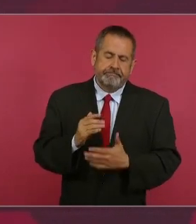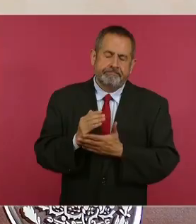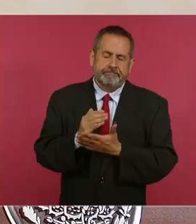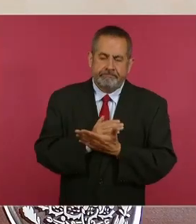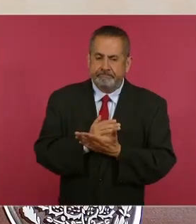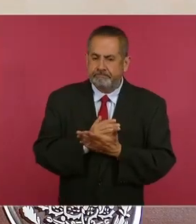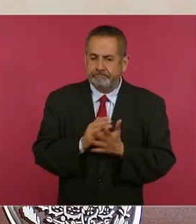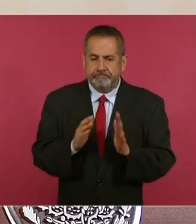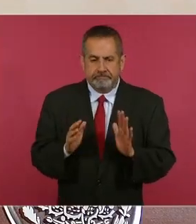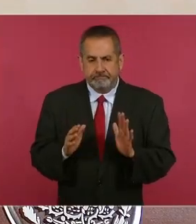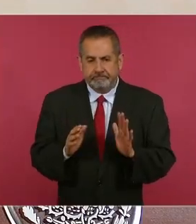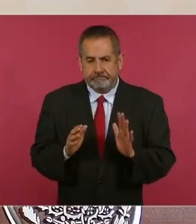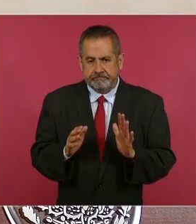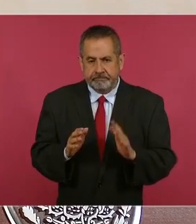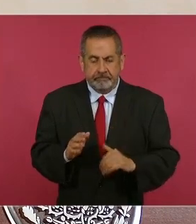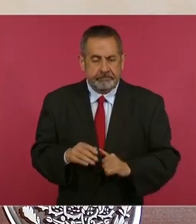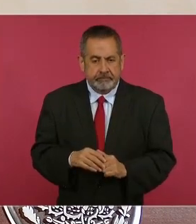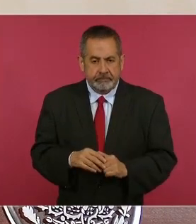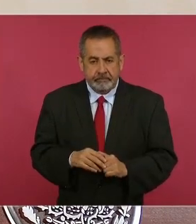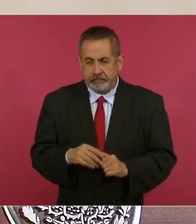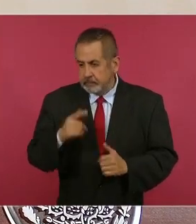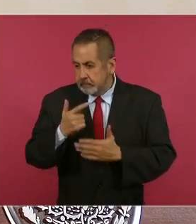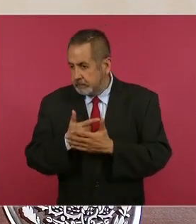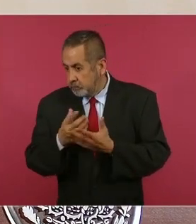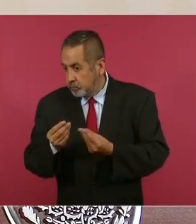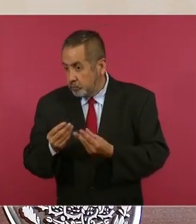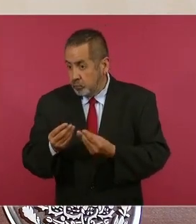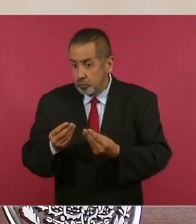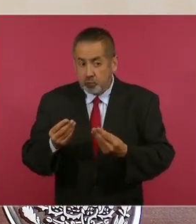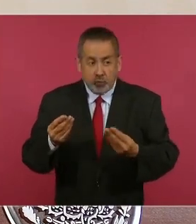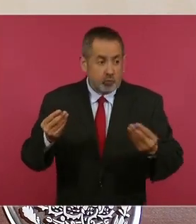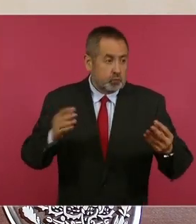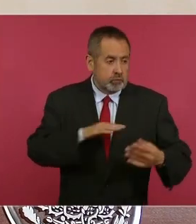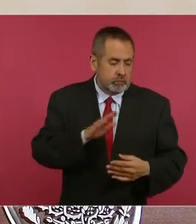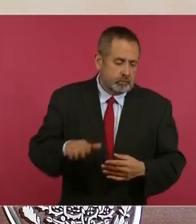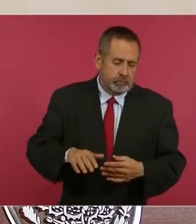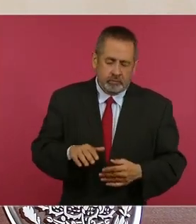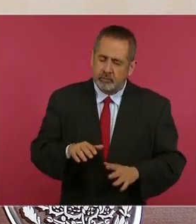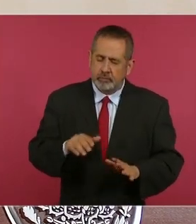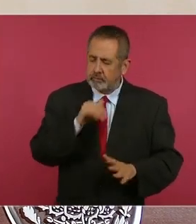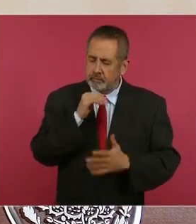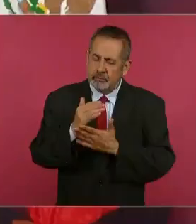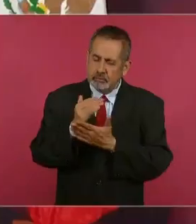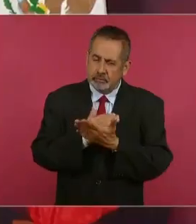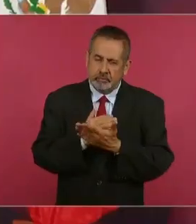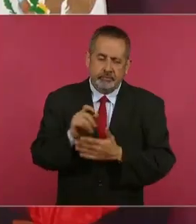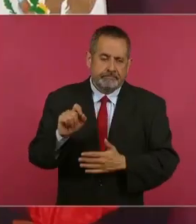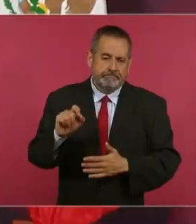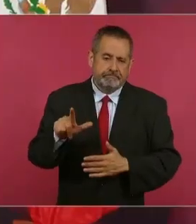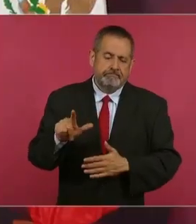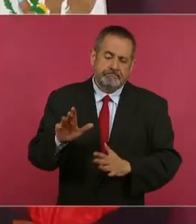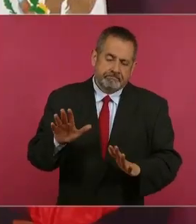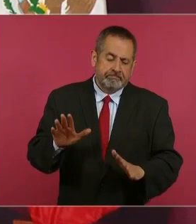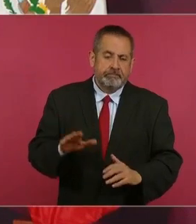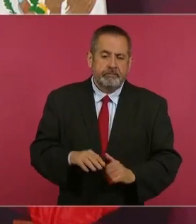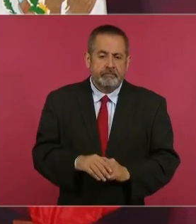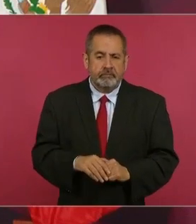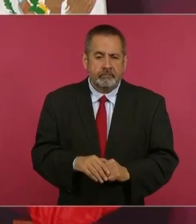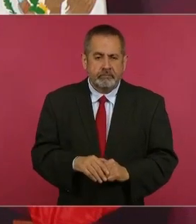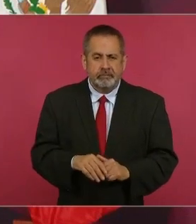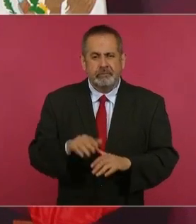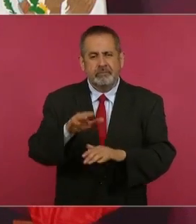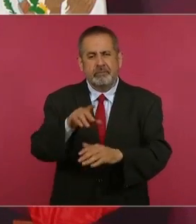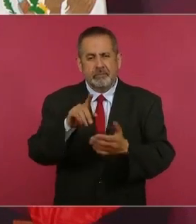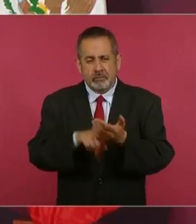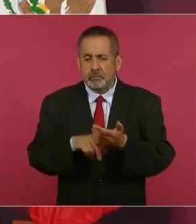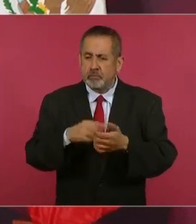no estamos registrando muchas pérdidas de vidas humanas. Acerca de